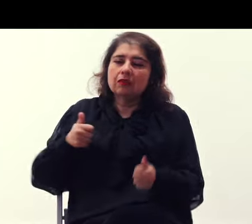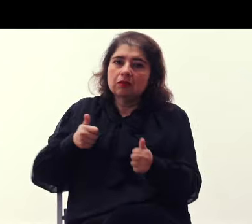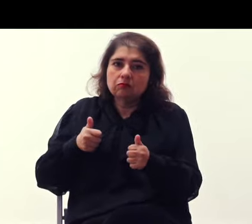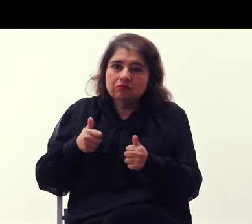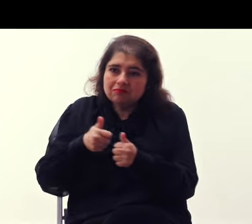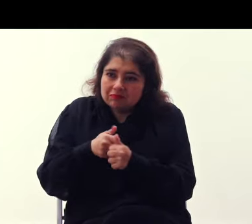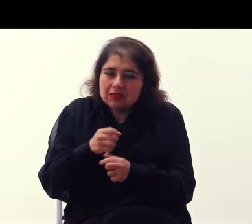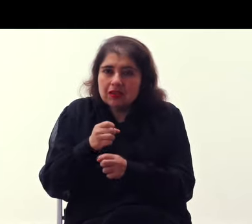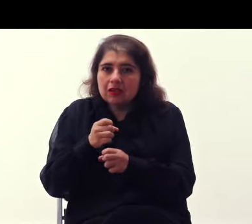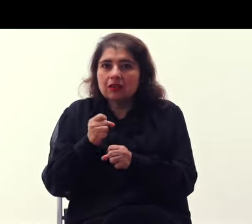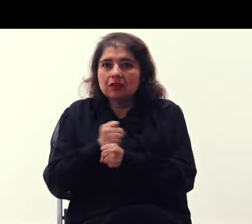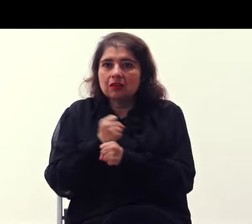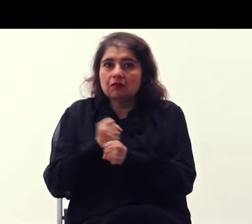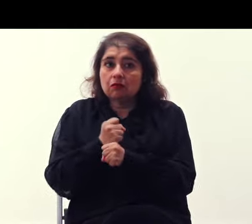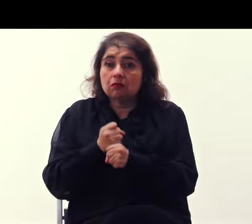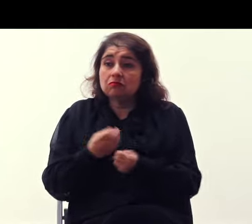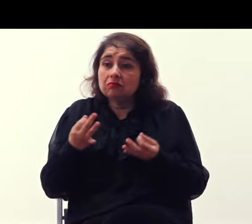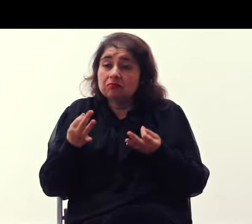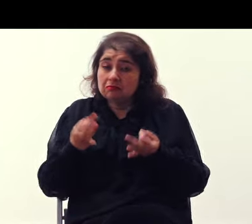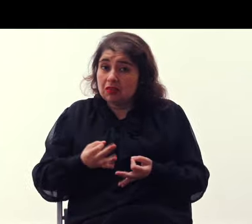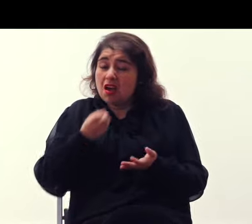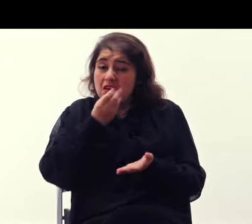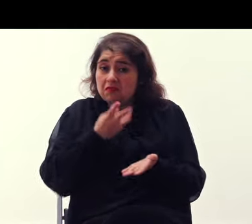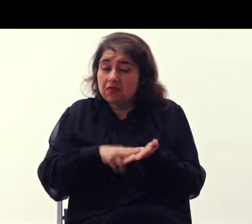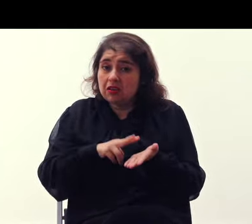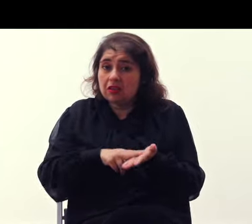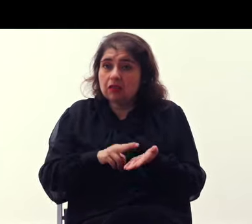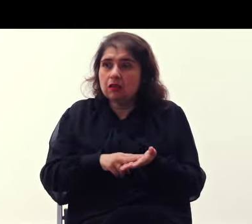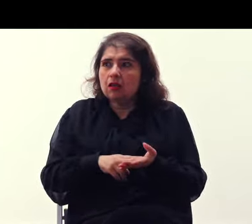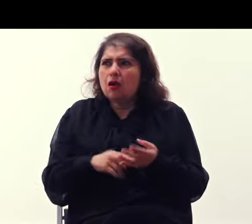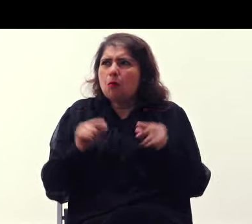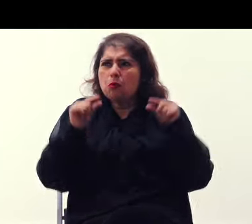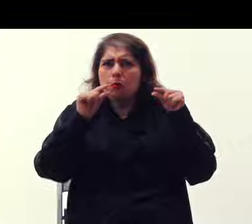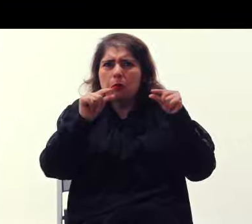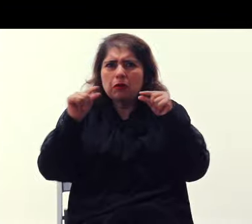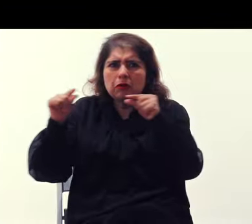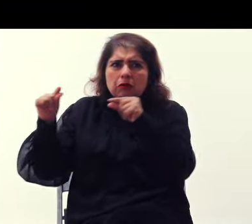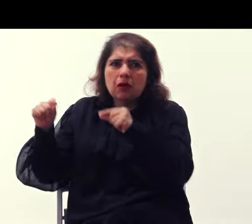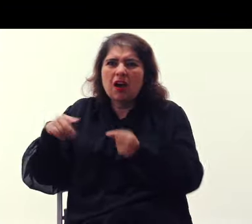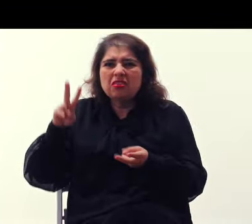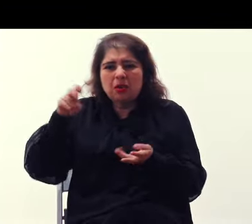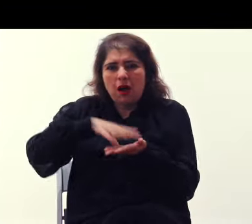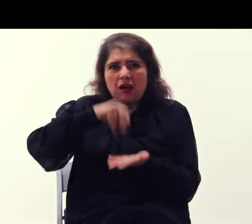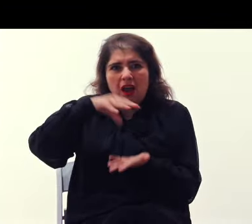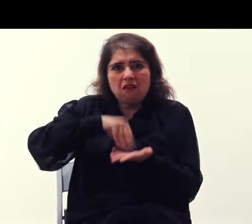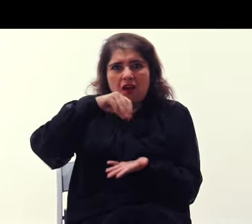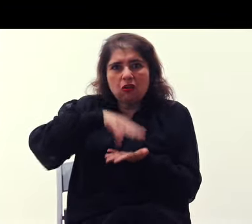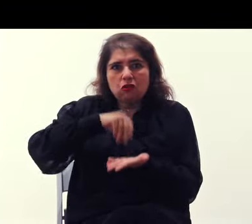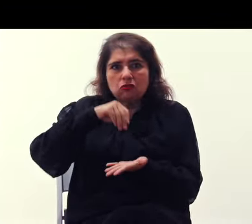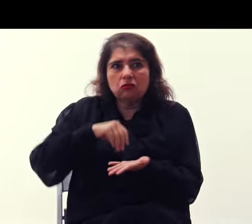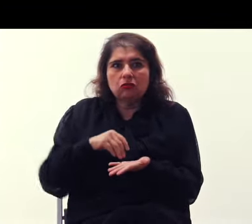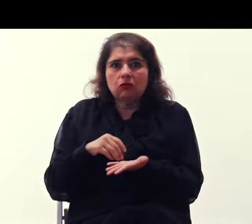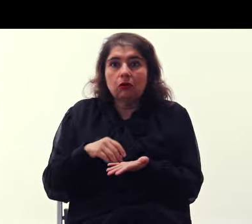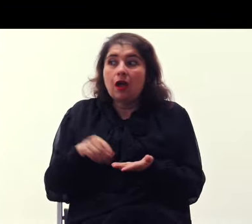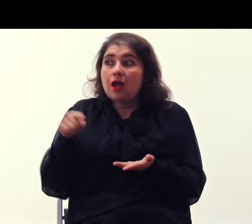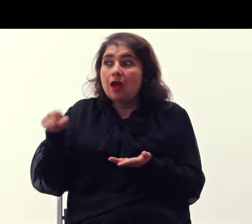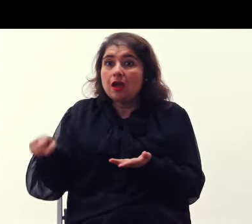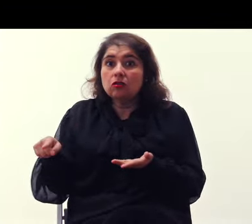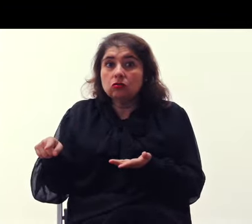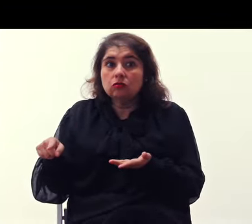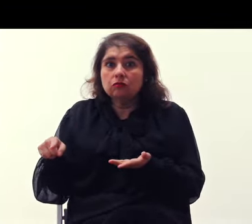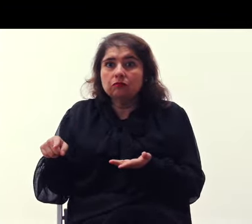complejo acercarse al grabado. Es algo que tenemos que reconocer. Por eso hay tan poca gente que escribe sobre grabado. Y